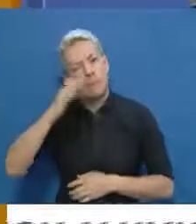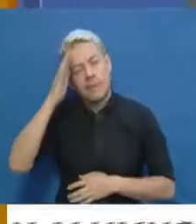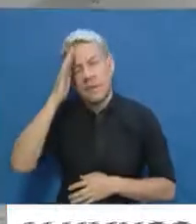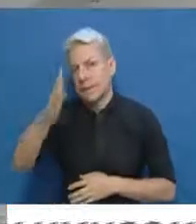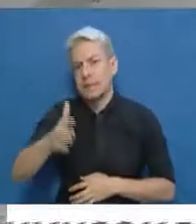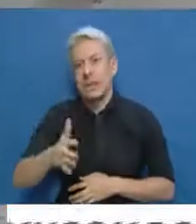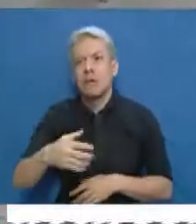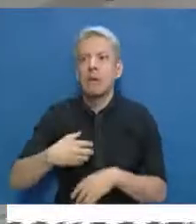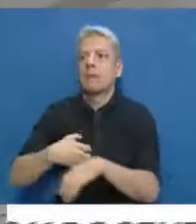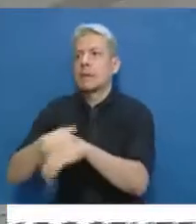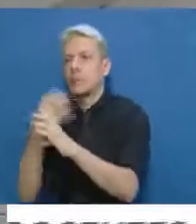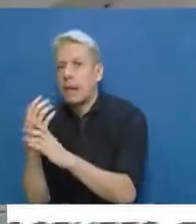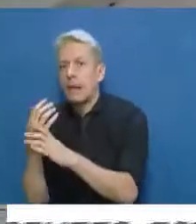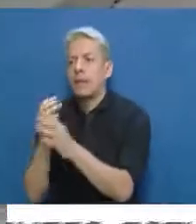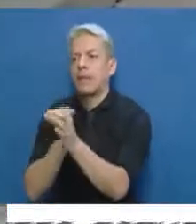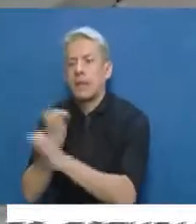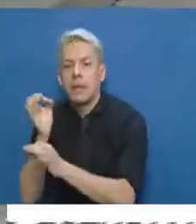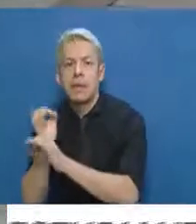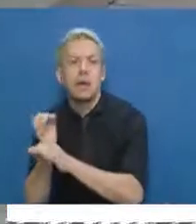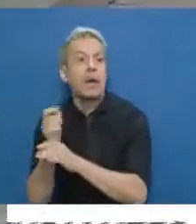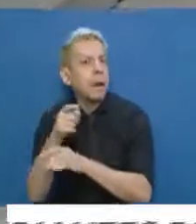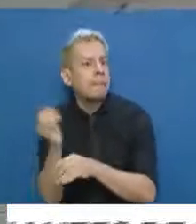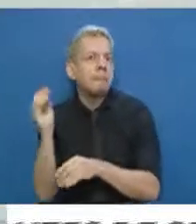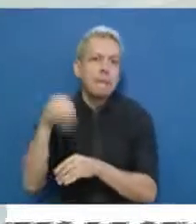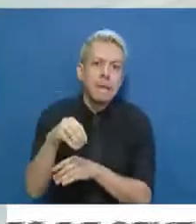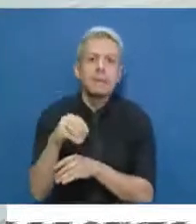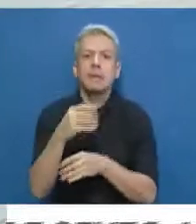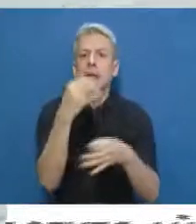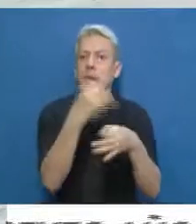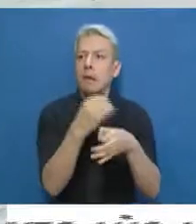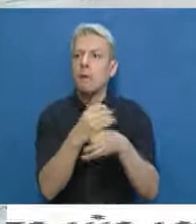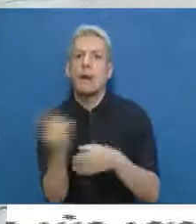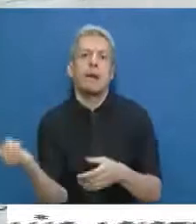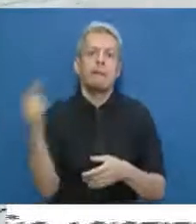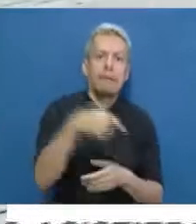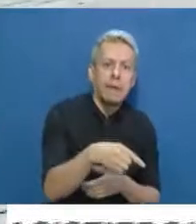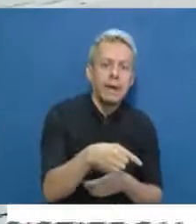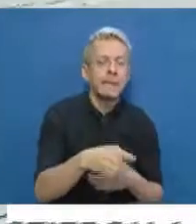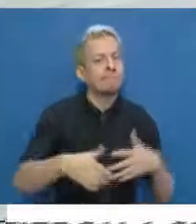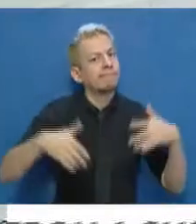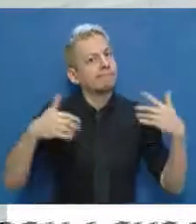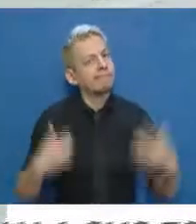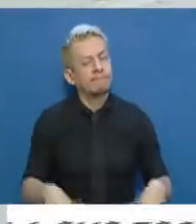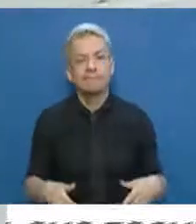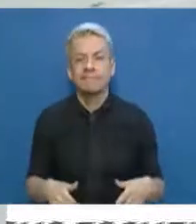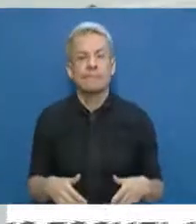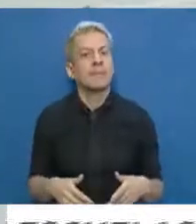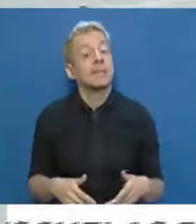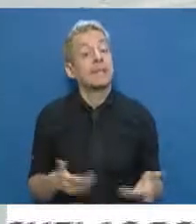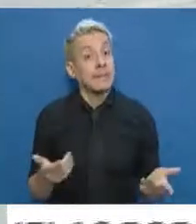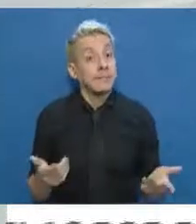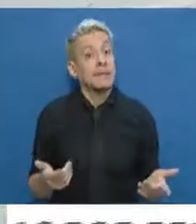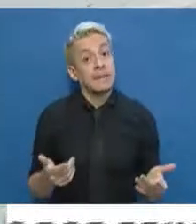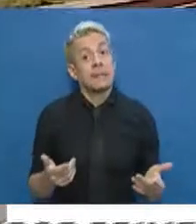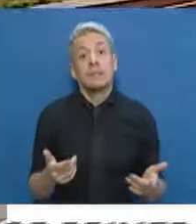a la virtualidad, que asumir la responsabilidad de la presencialidad se debe sumar a